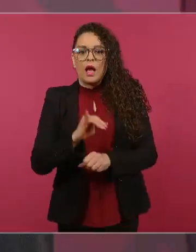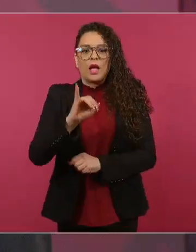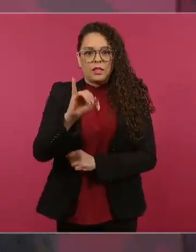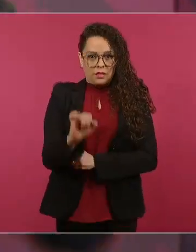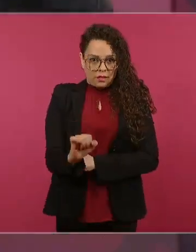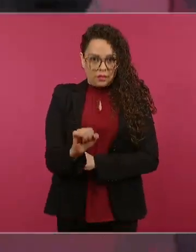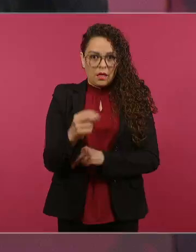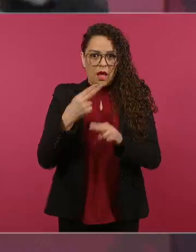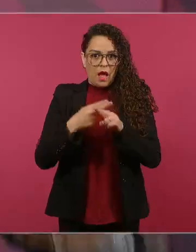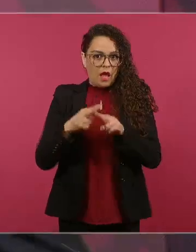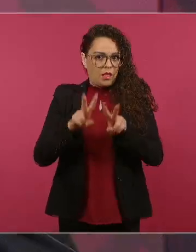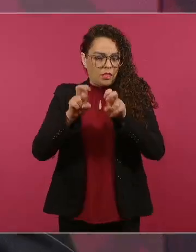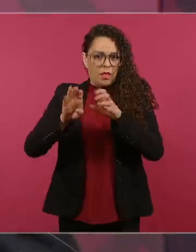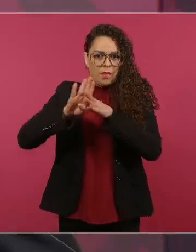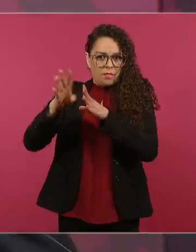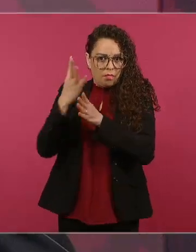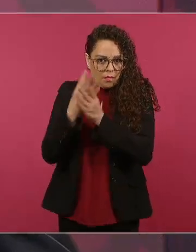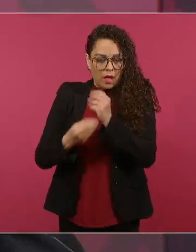pero